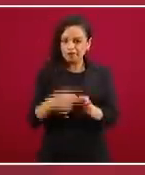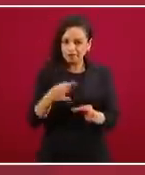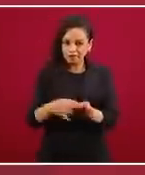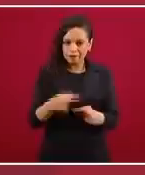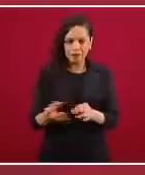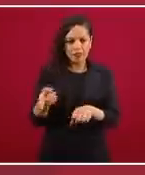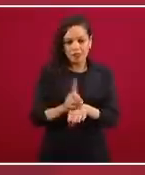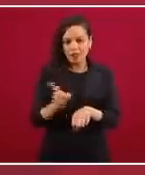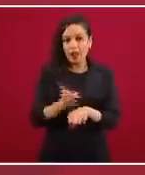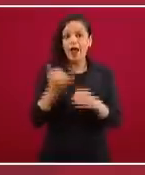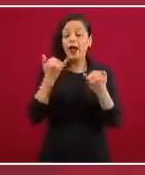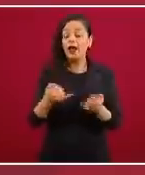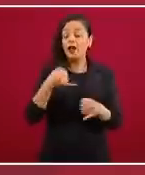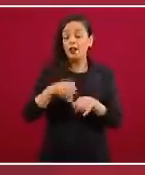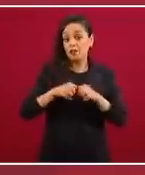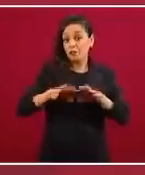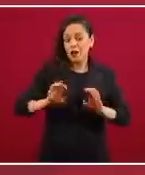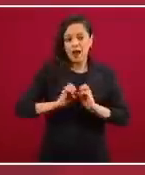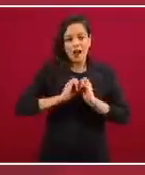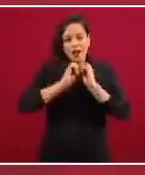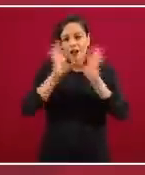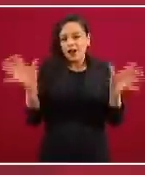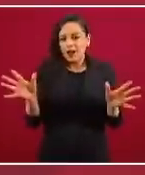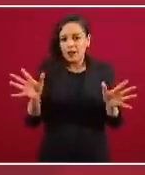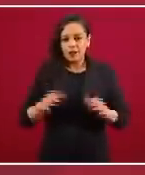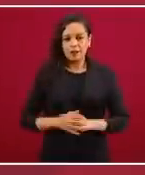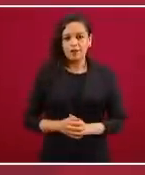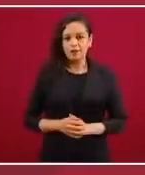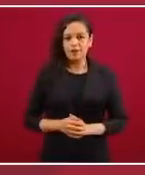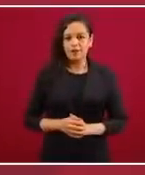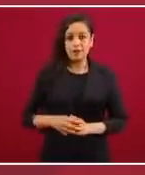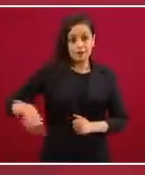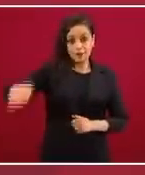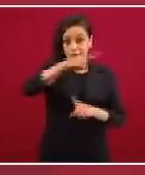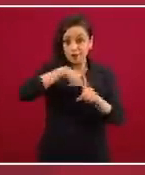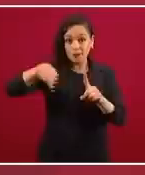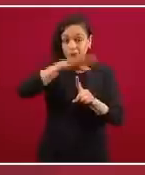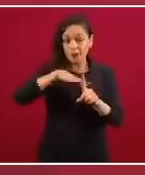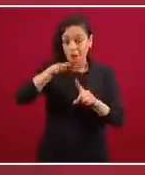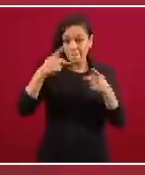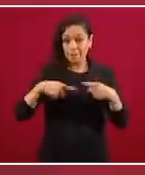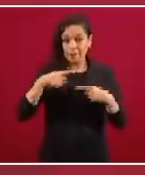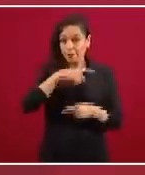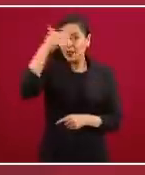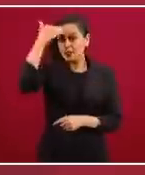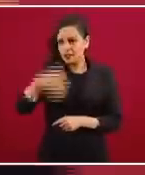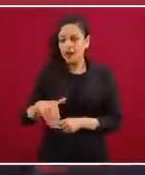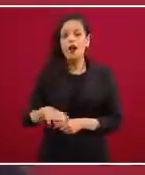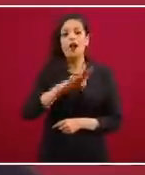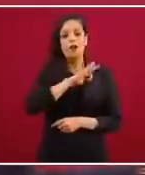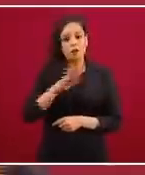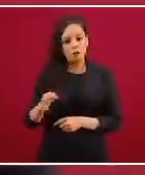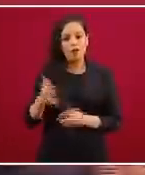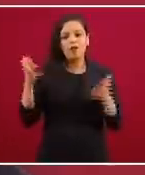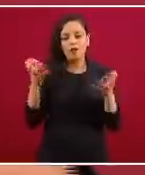información. Si la población conoce de manera clara lo que está ocurriendo, puede tomar decisiones favorables a su salud y a la